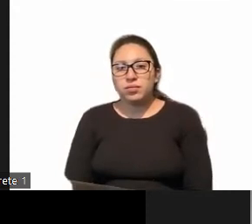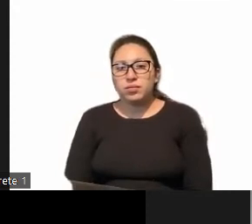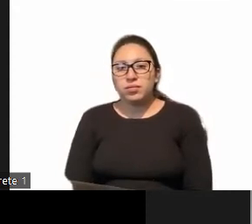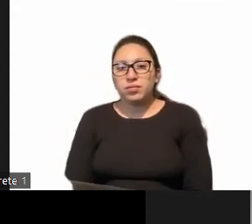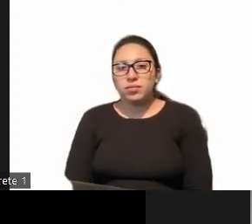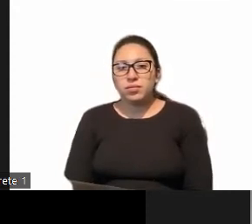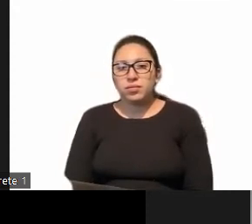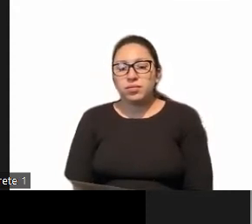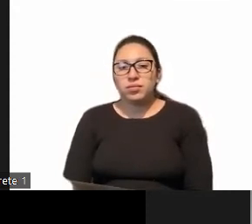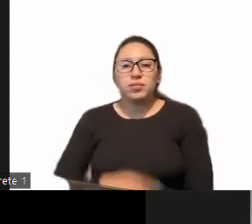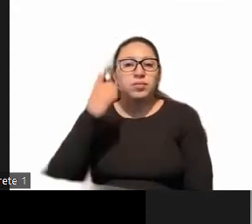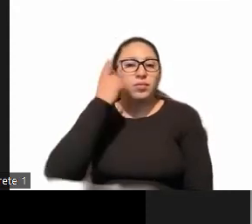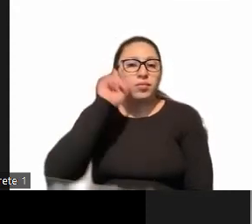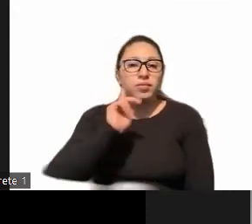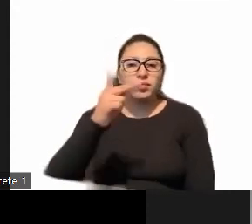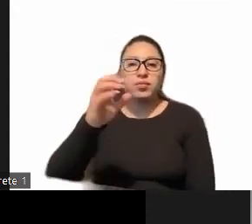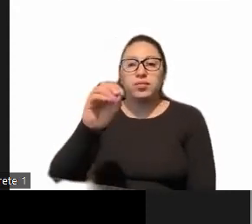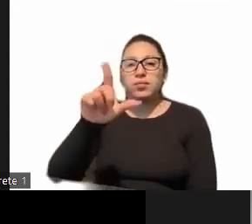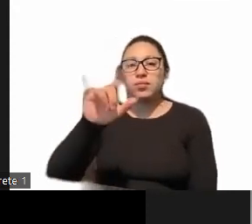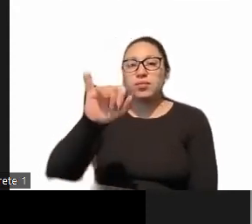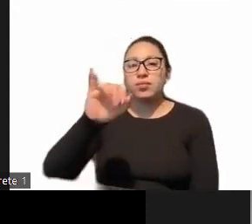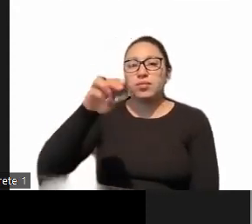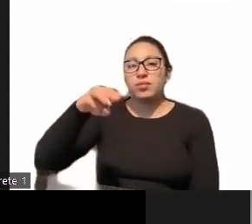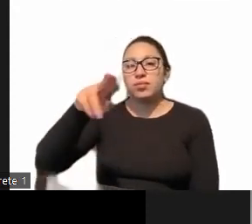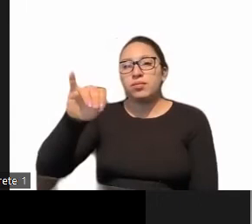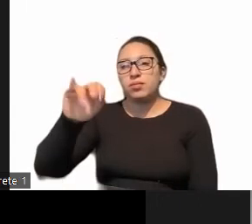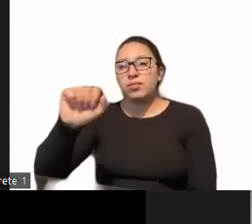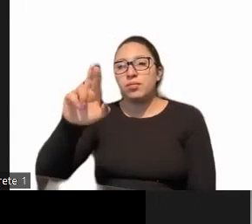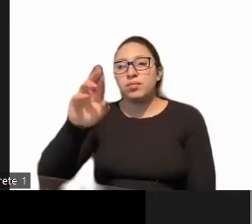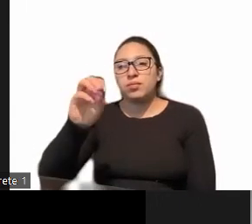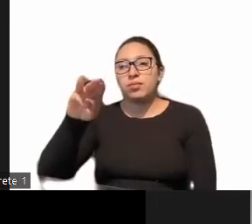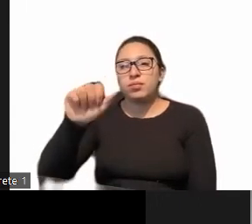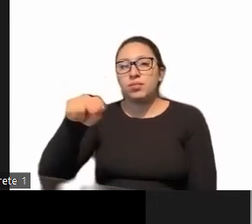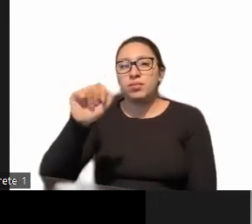Diputada Polimia Romana Sierra Bárcena. Con el dictamen.